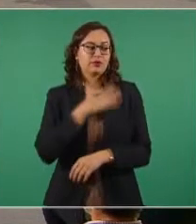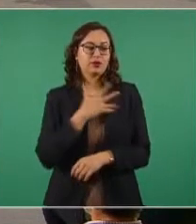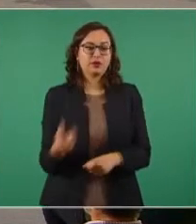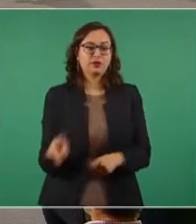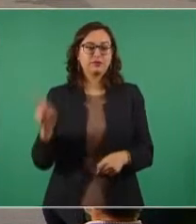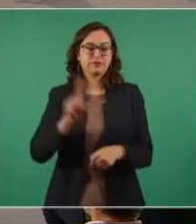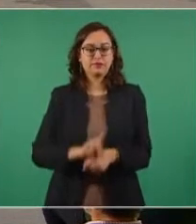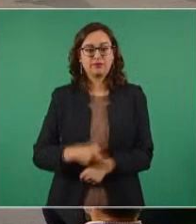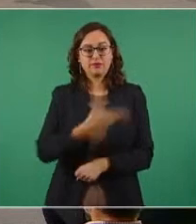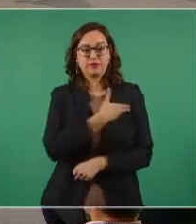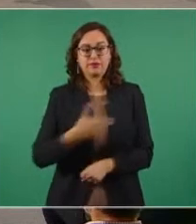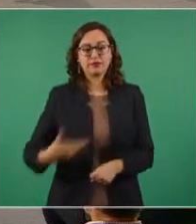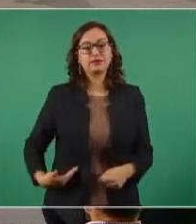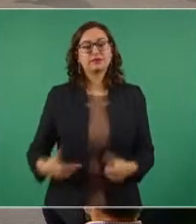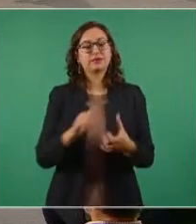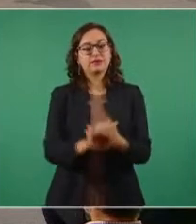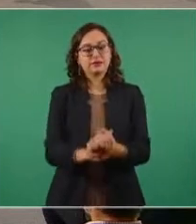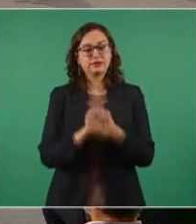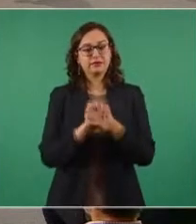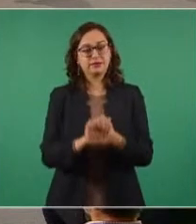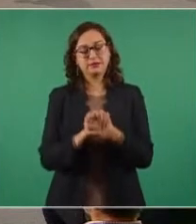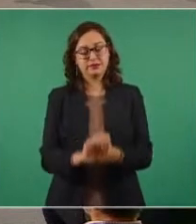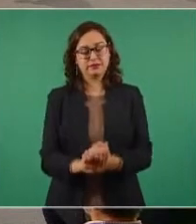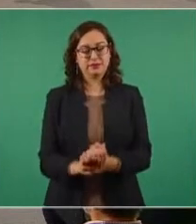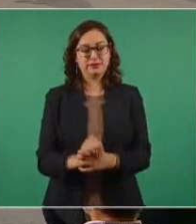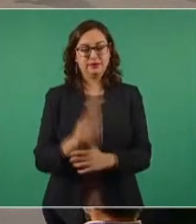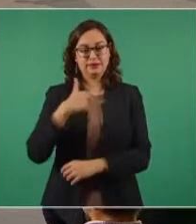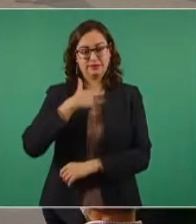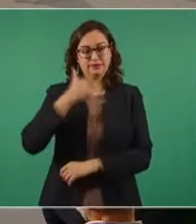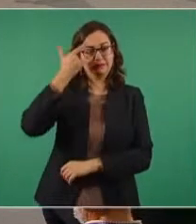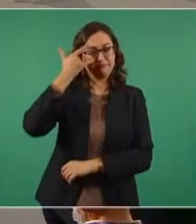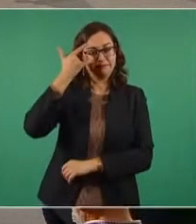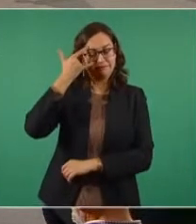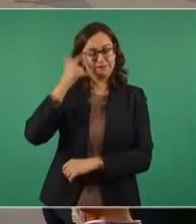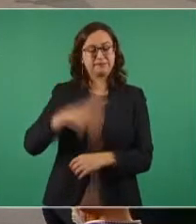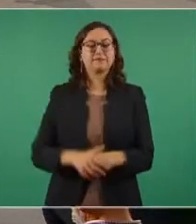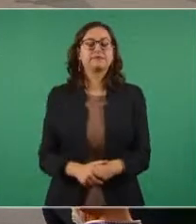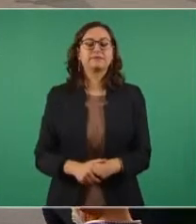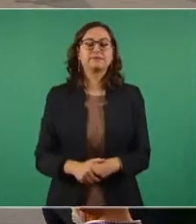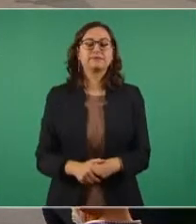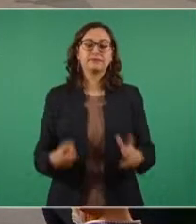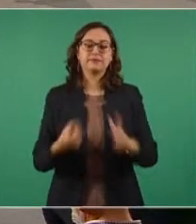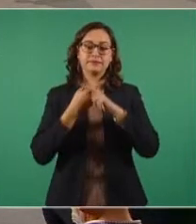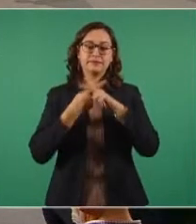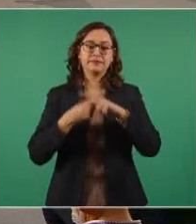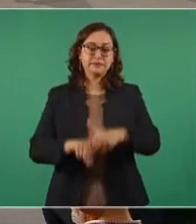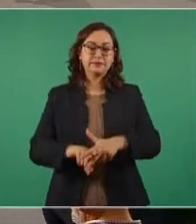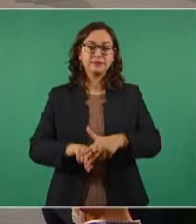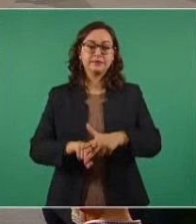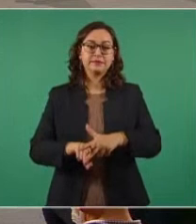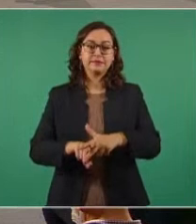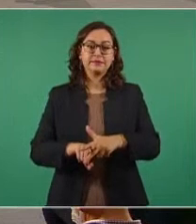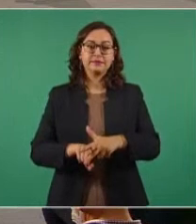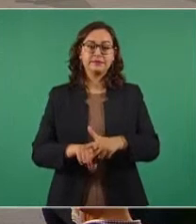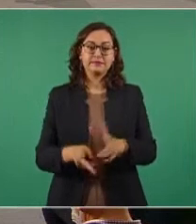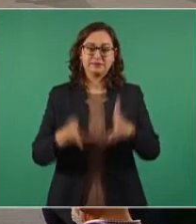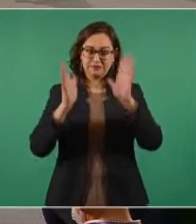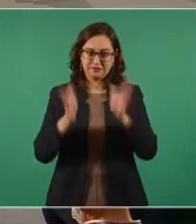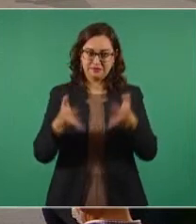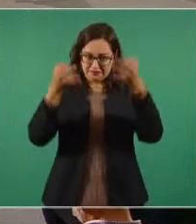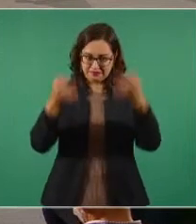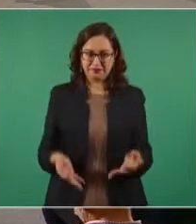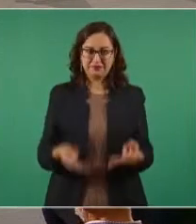presidente saludando desde enoje tal campeche donde damos inicio pero ya forma